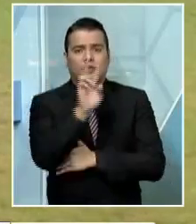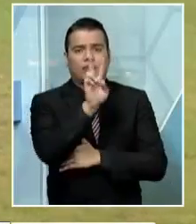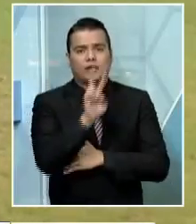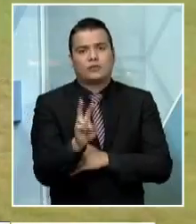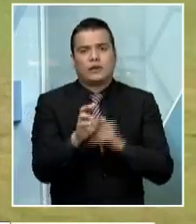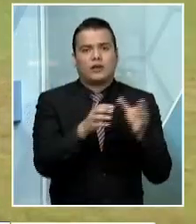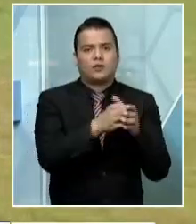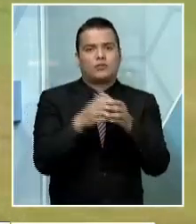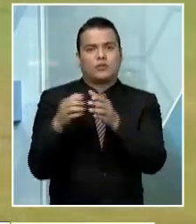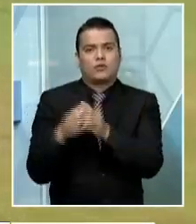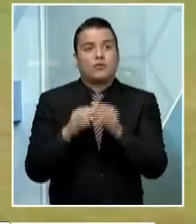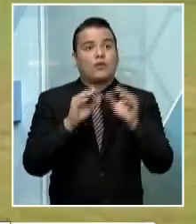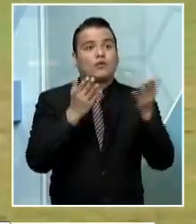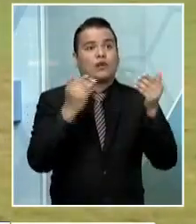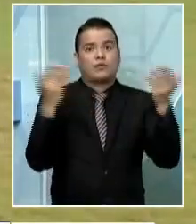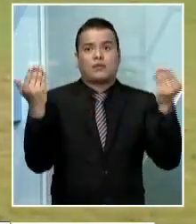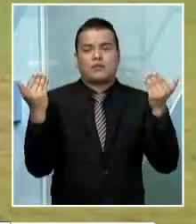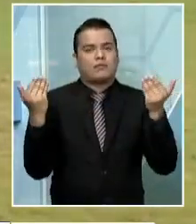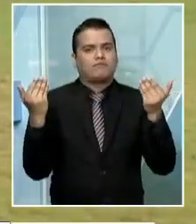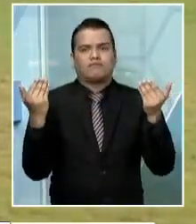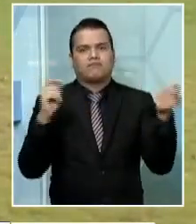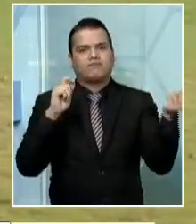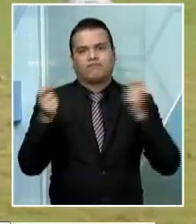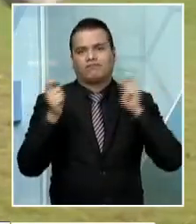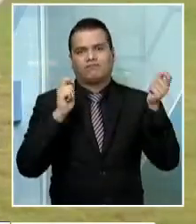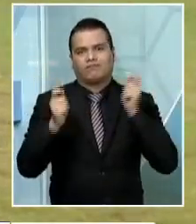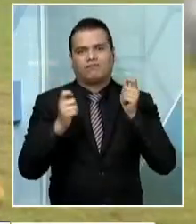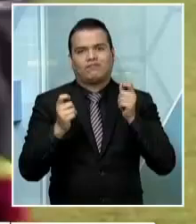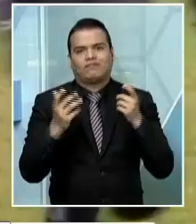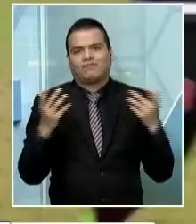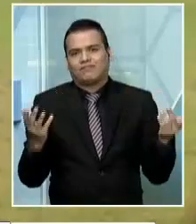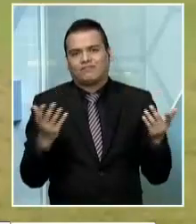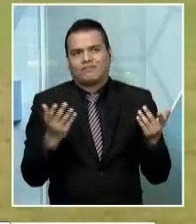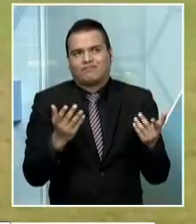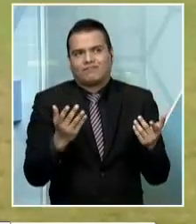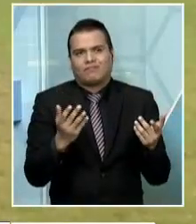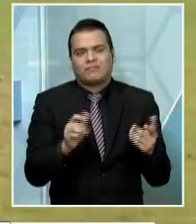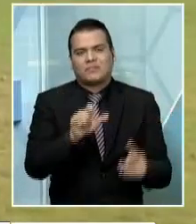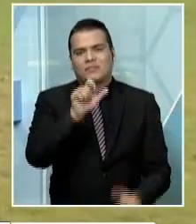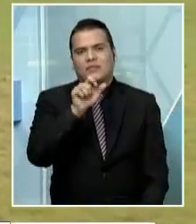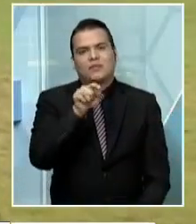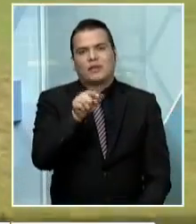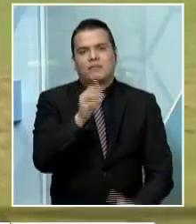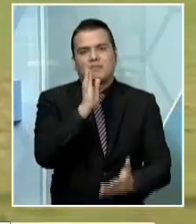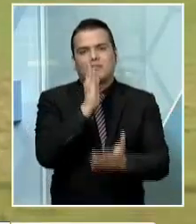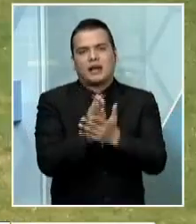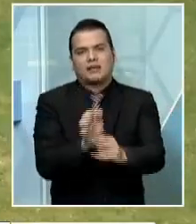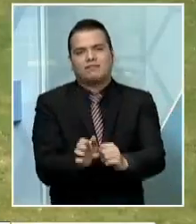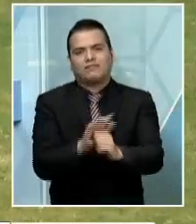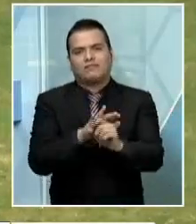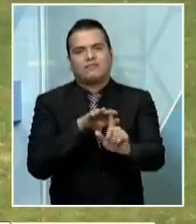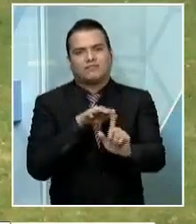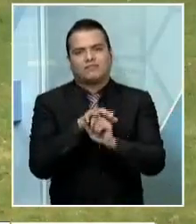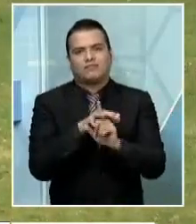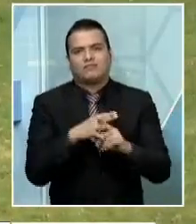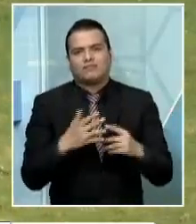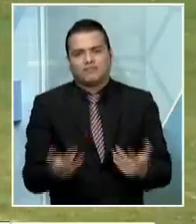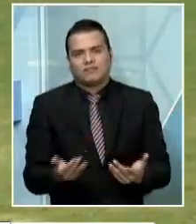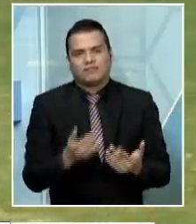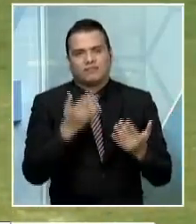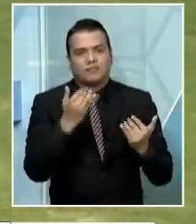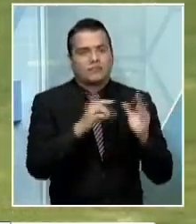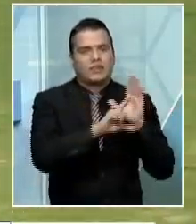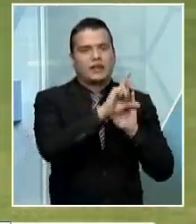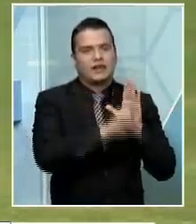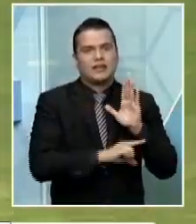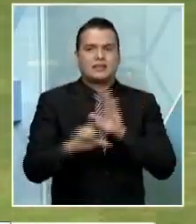reajustar sus convocatorias después de los llamados iniciales, todo producto de un desagradable invitado. el coronavirus. Queiroz debió resetear la